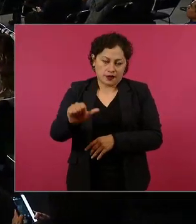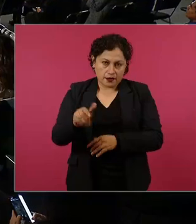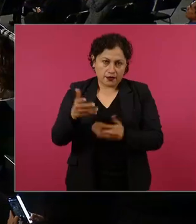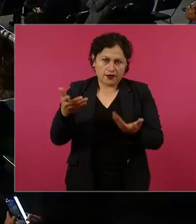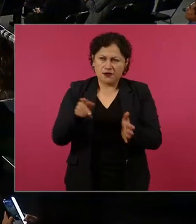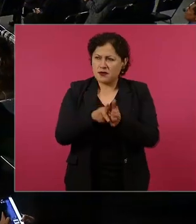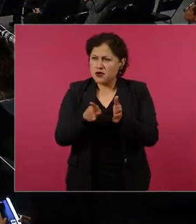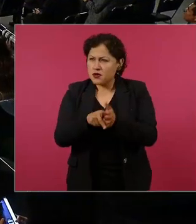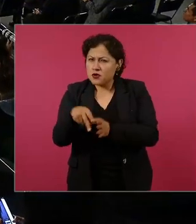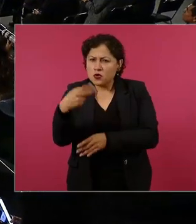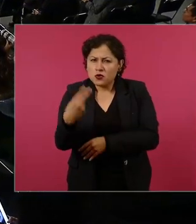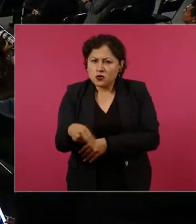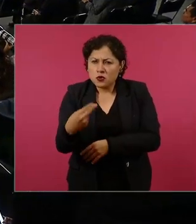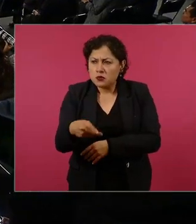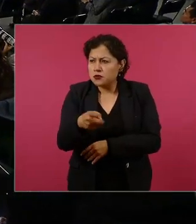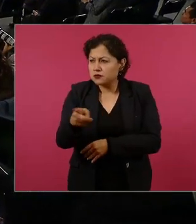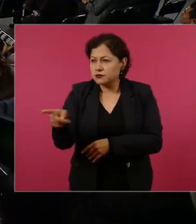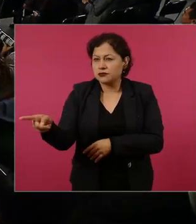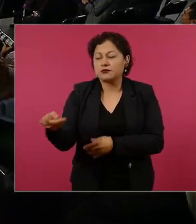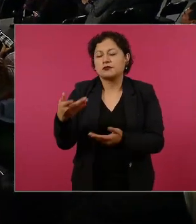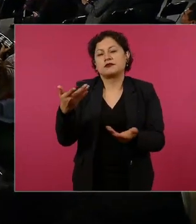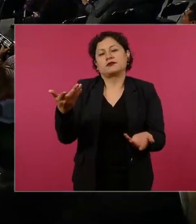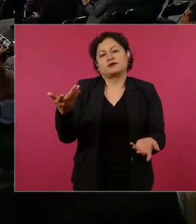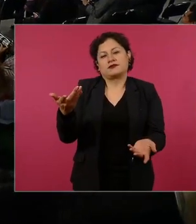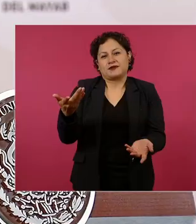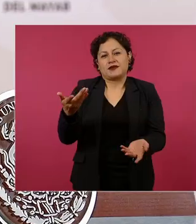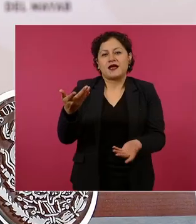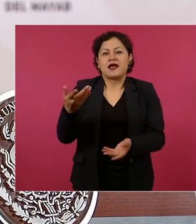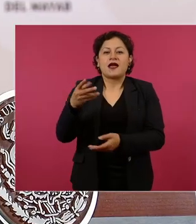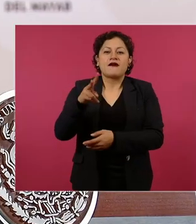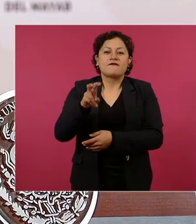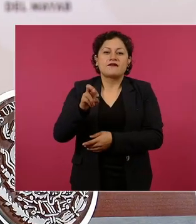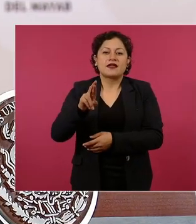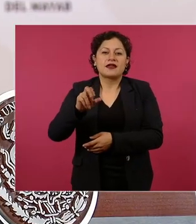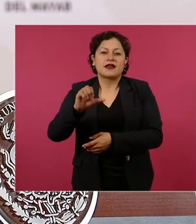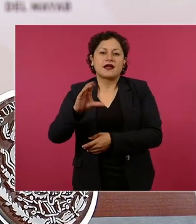debe estar. El Colmillo Veracruzano.